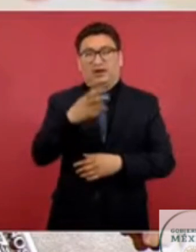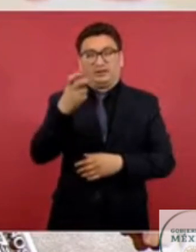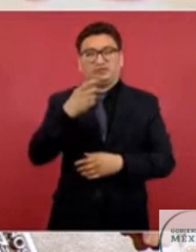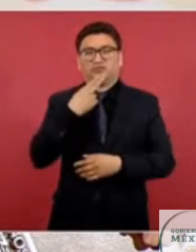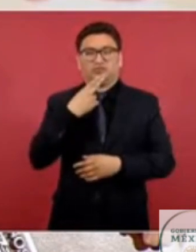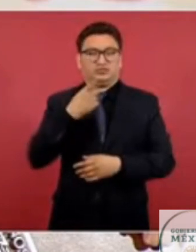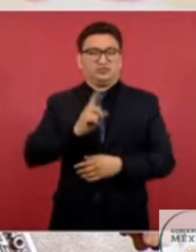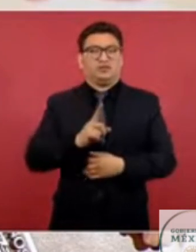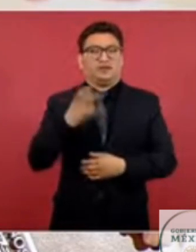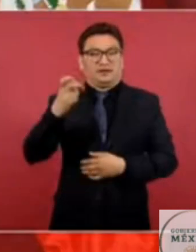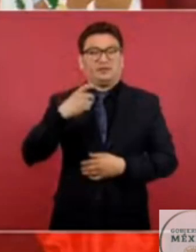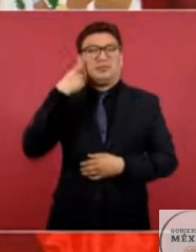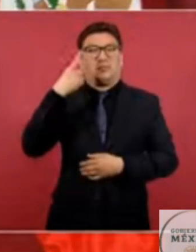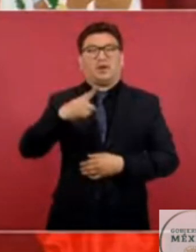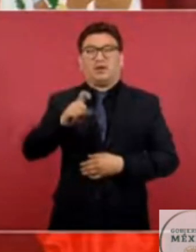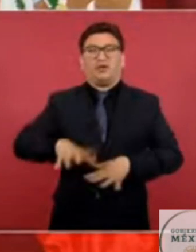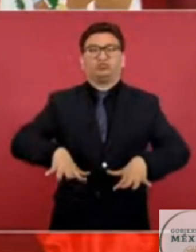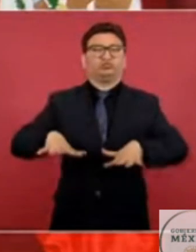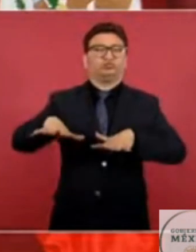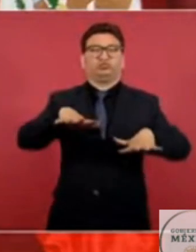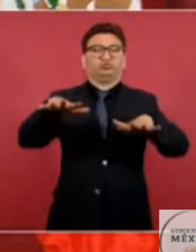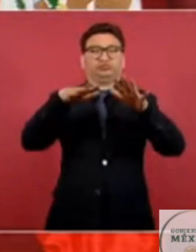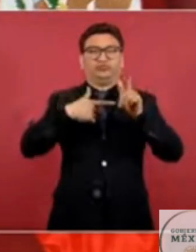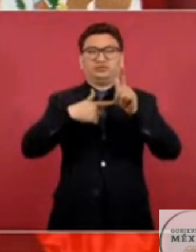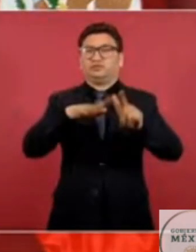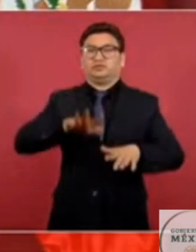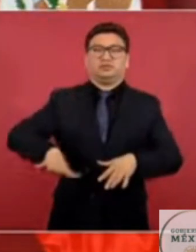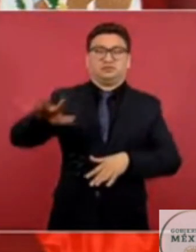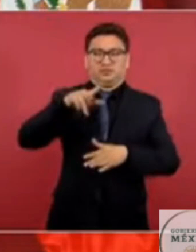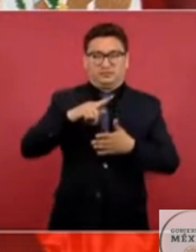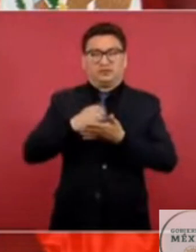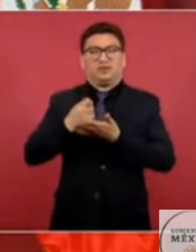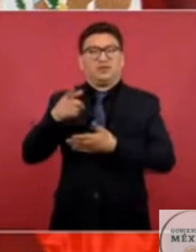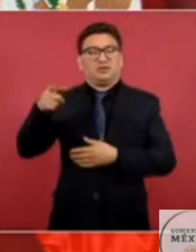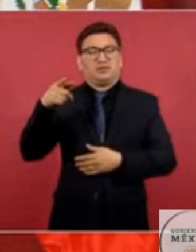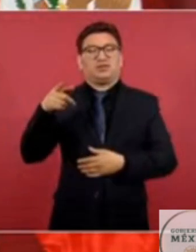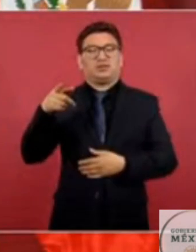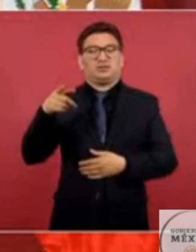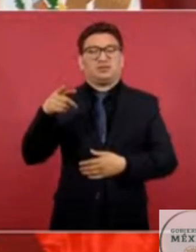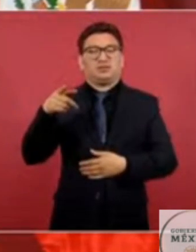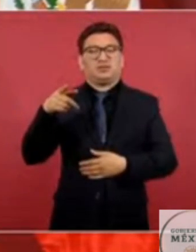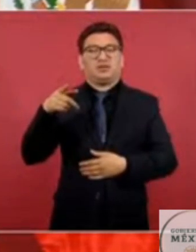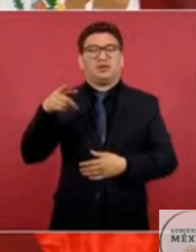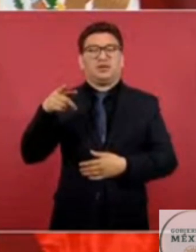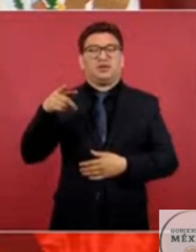y para que se siguiera inundando Tabasco. Creo que es una de estas